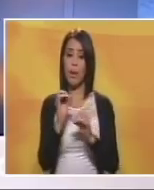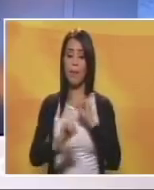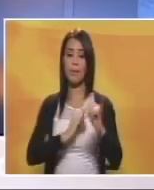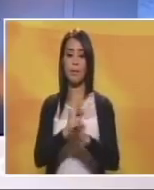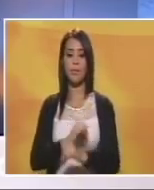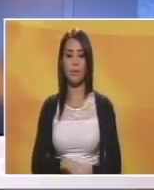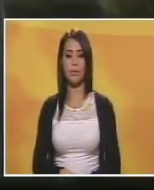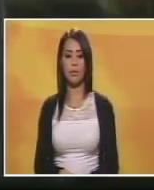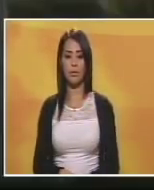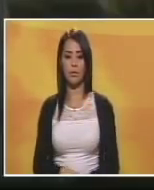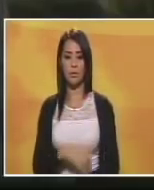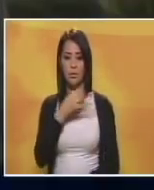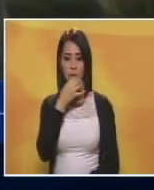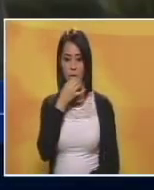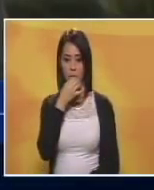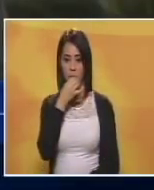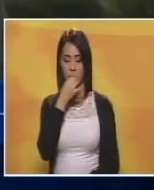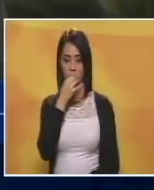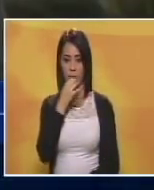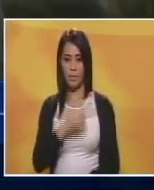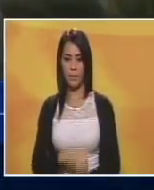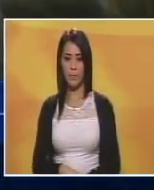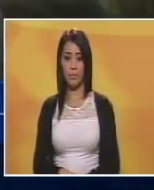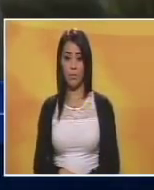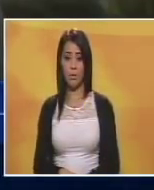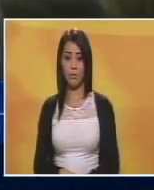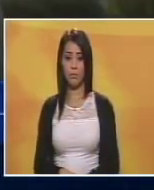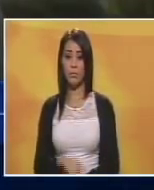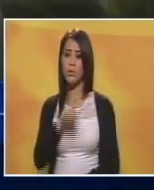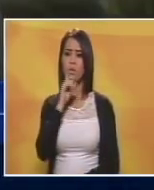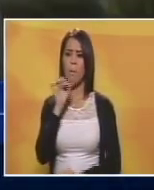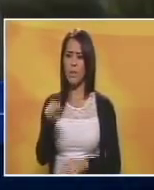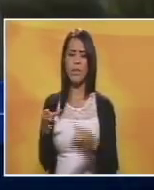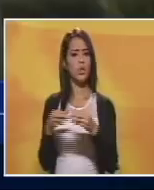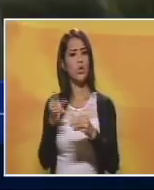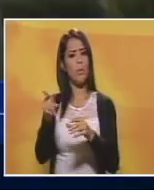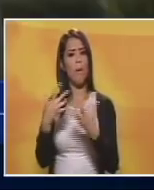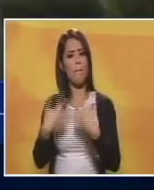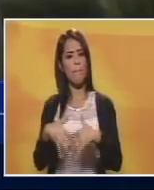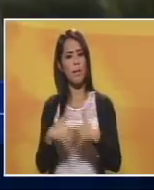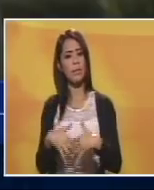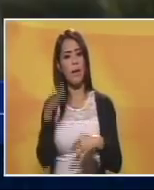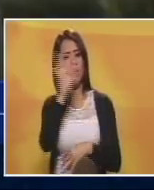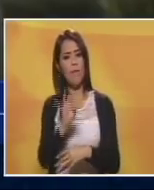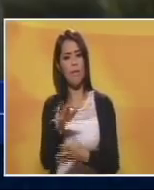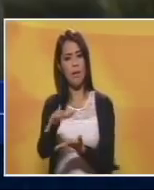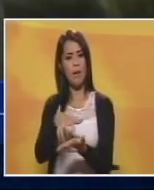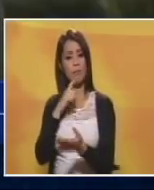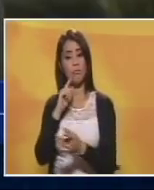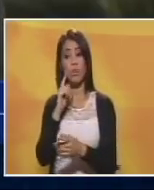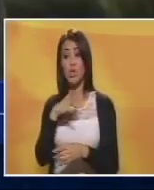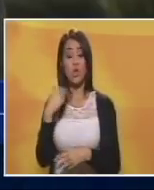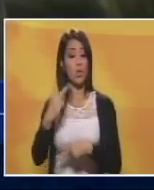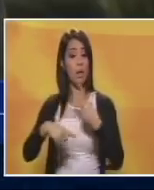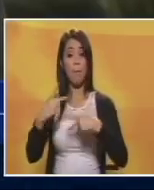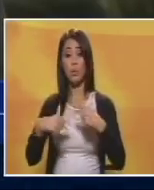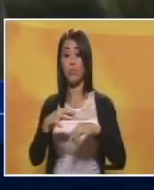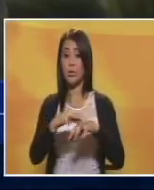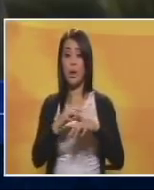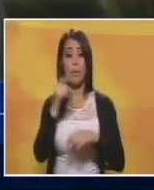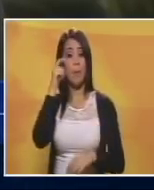internacional. Si aquí Fedenaga, y lo digo con nombre y apellido, responsablemente, no quiere producir carne para